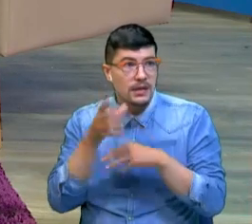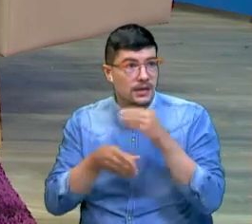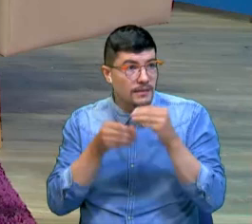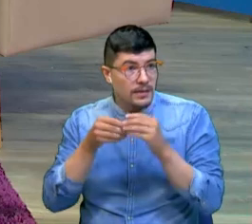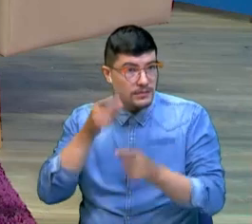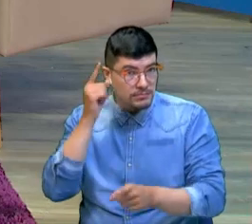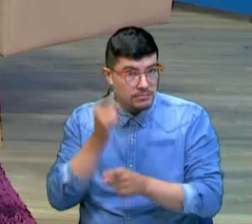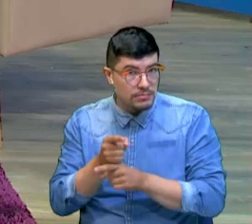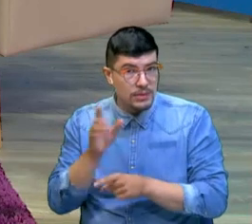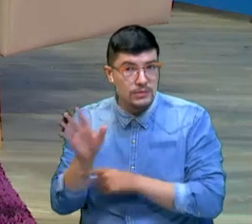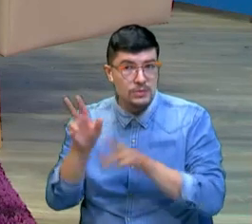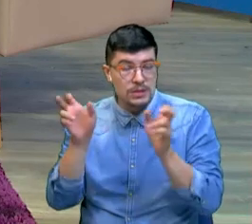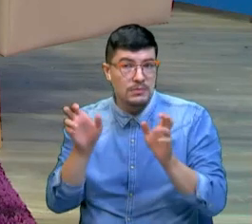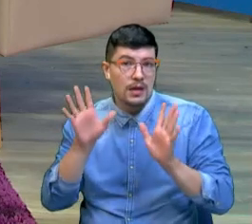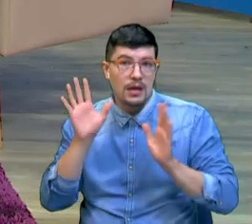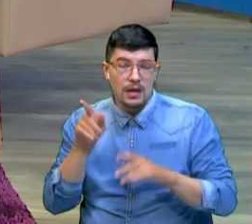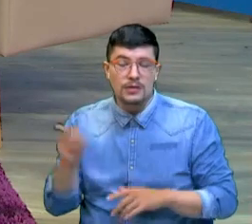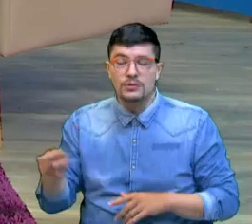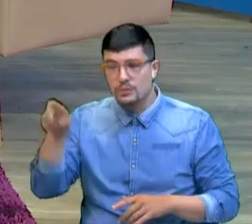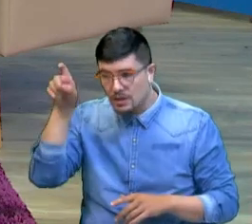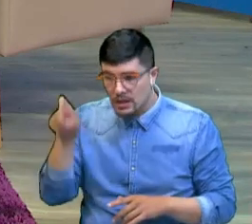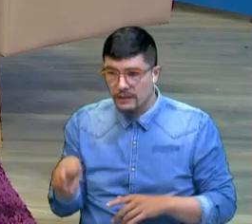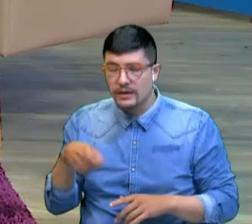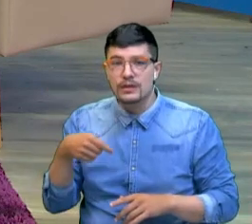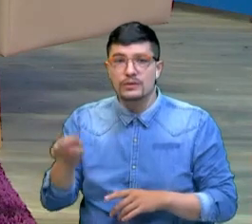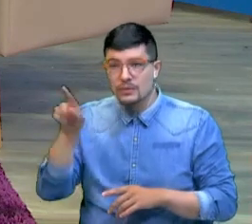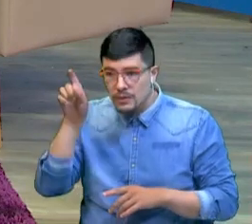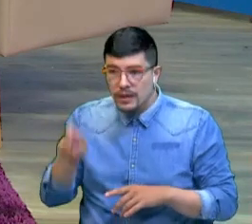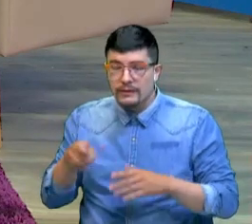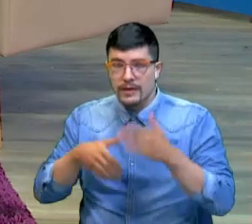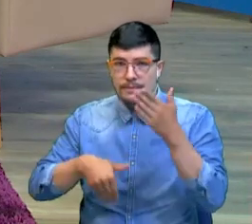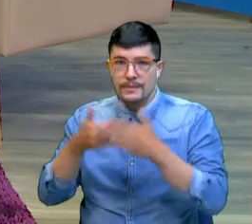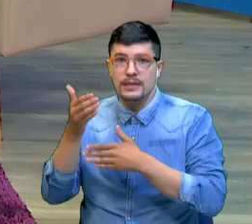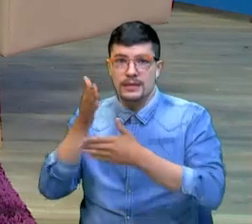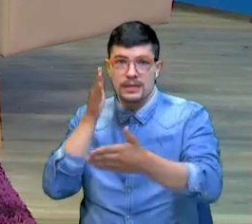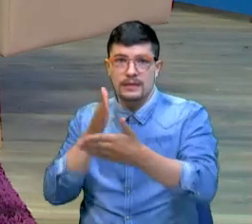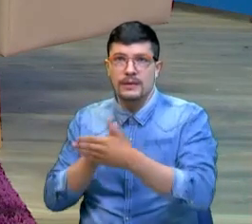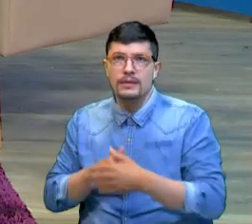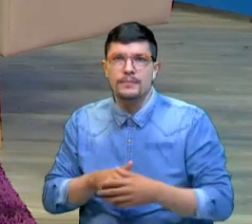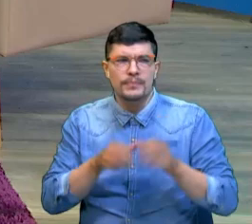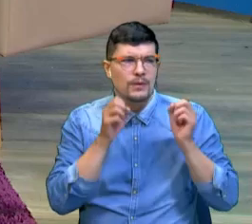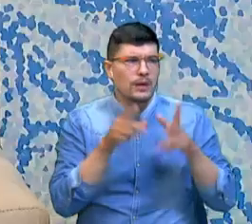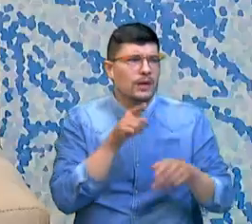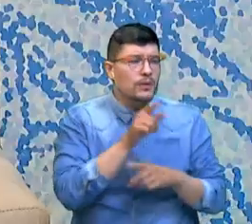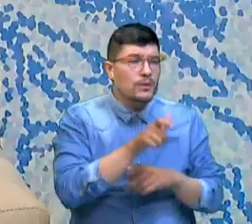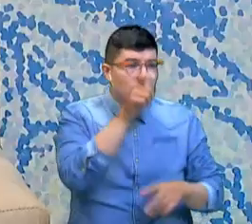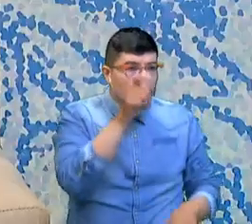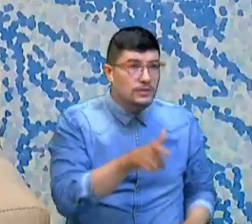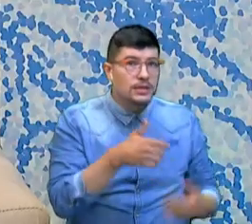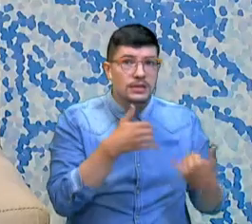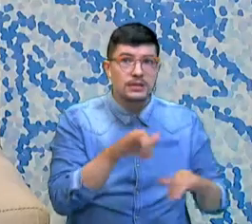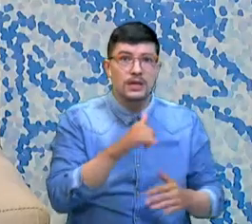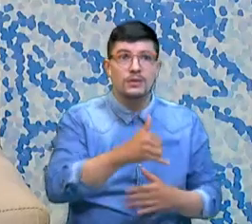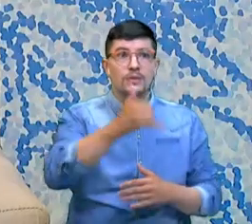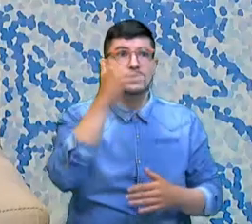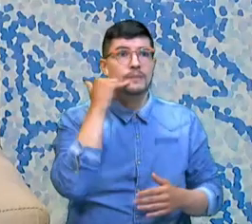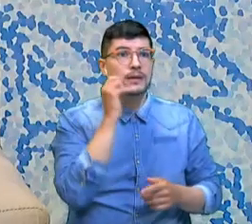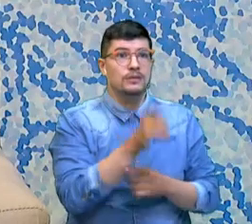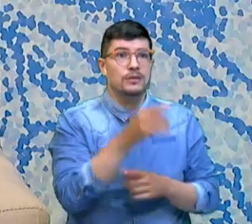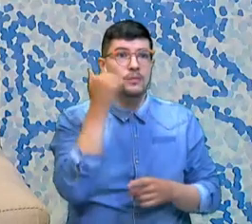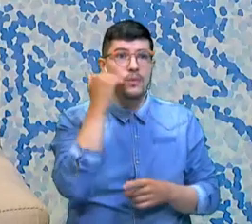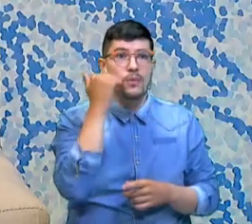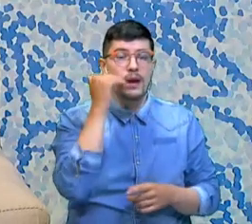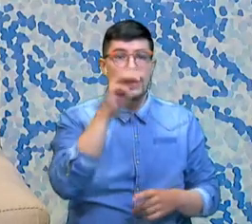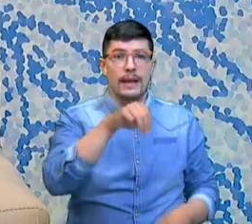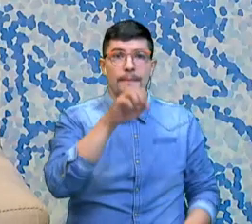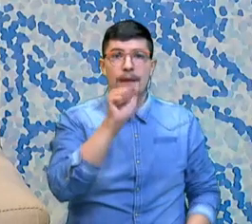viable, tendría que estar entrando a demandar. Tenemos una televidente en línea, la señora Marina. Buenas tardes,